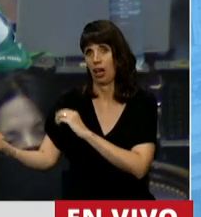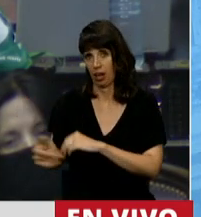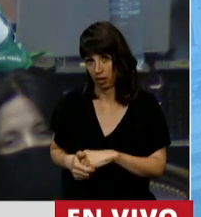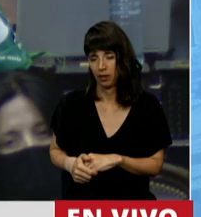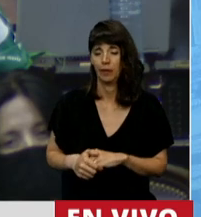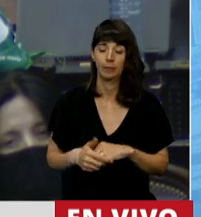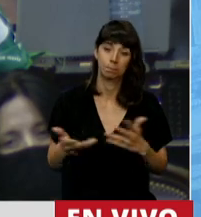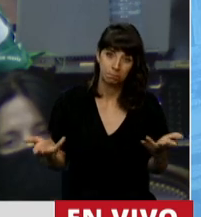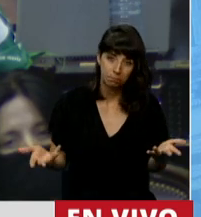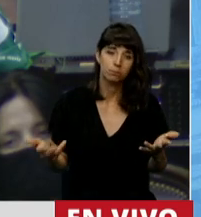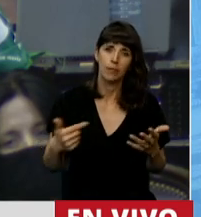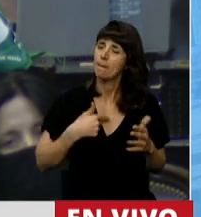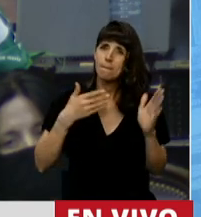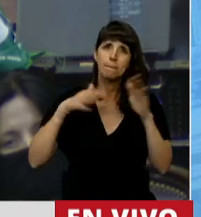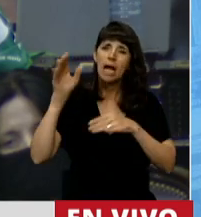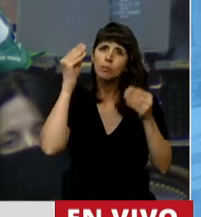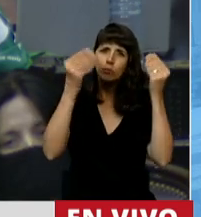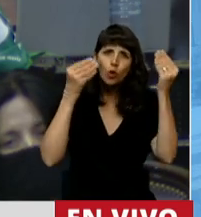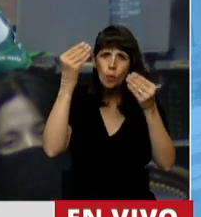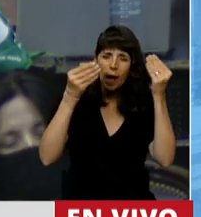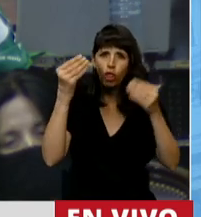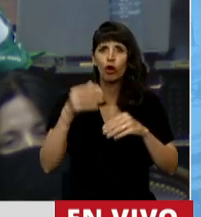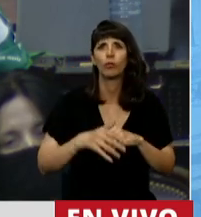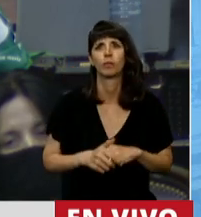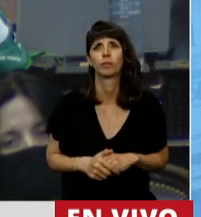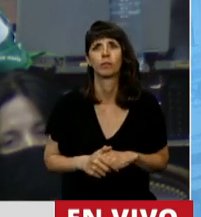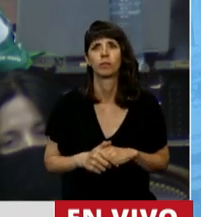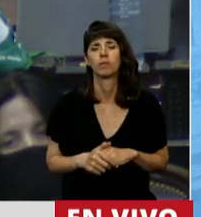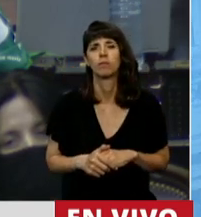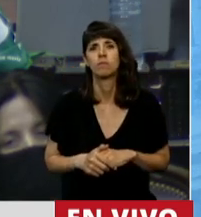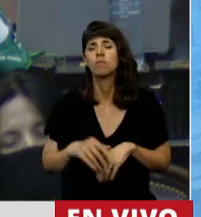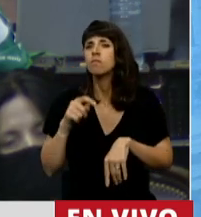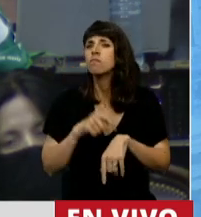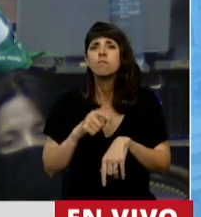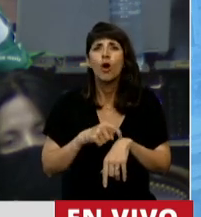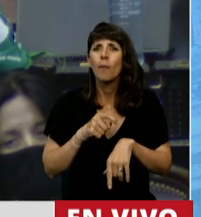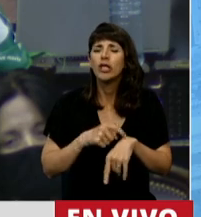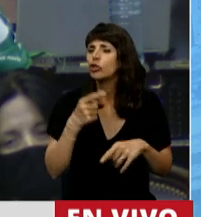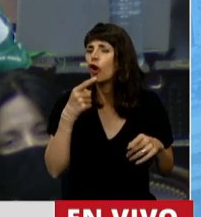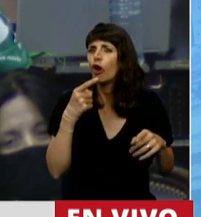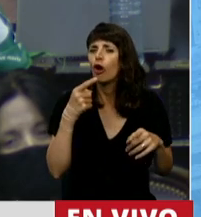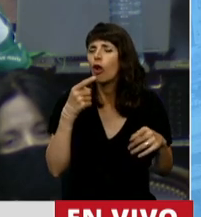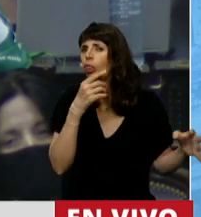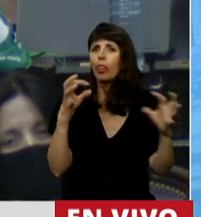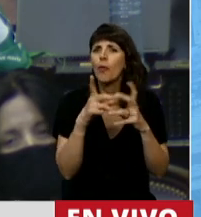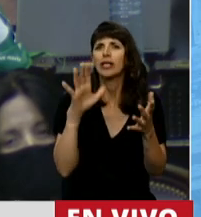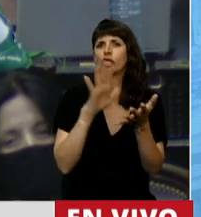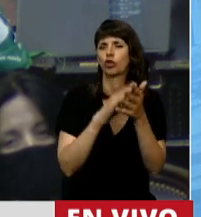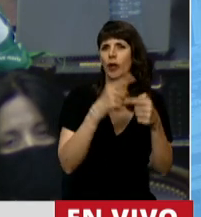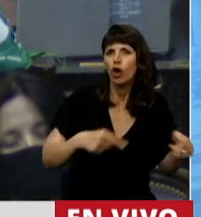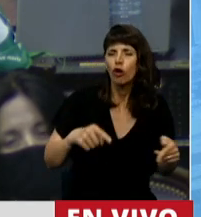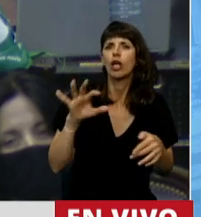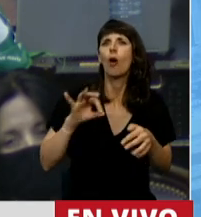Pero más me preocupa en qué momentos discutimos las cosas y qué prioridad le damos a las cosas.